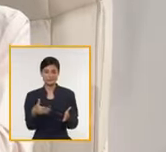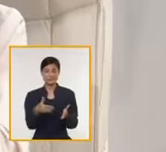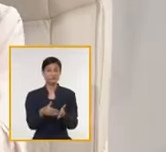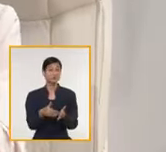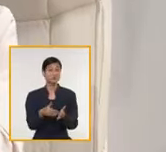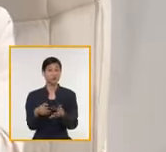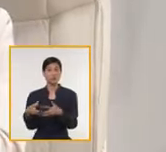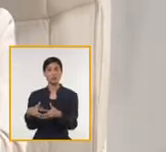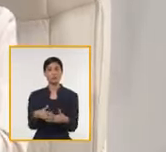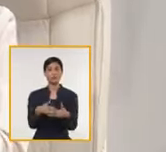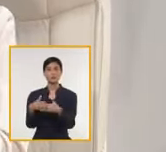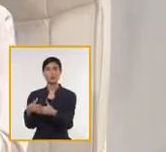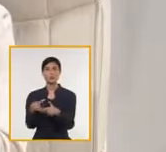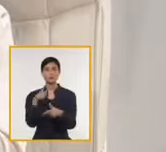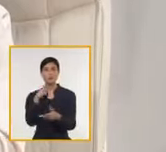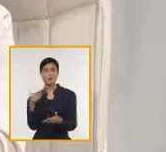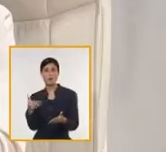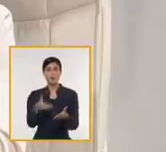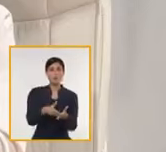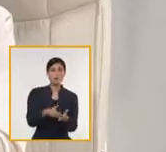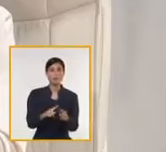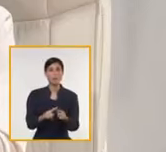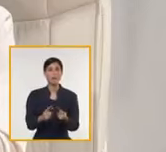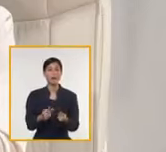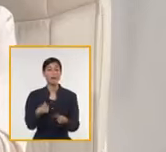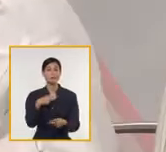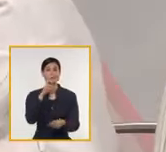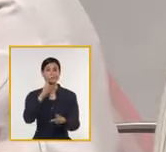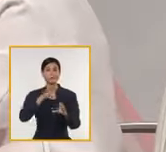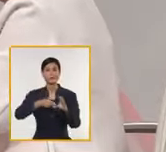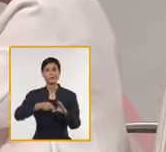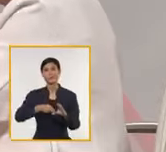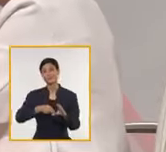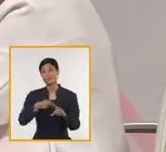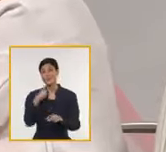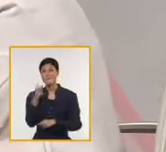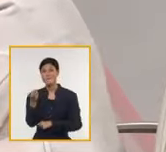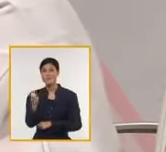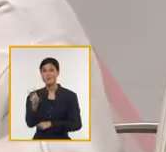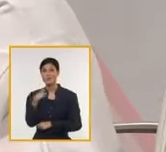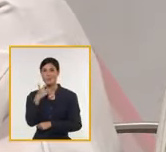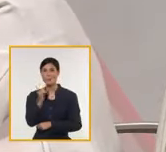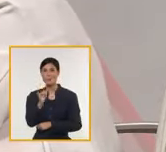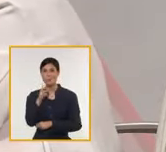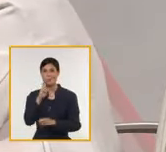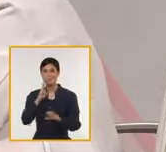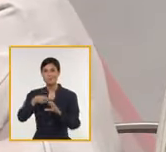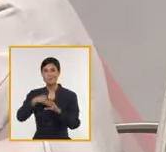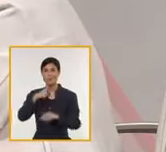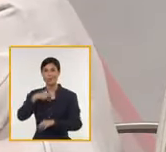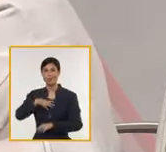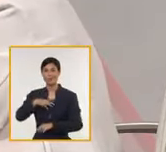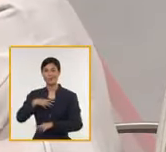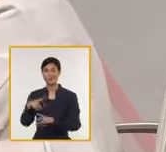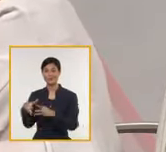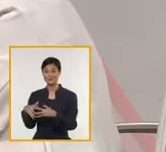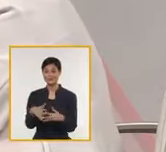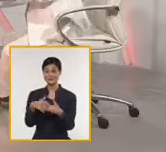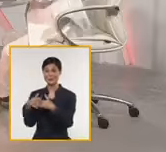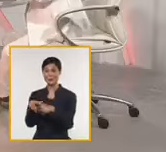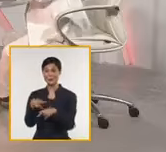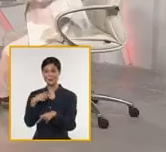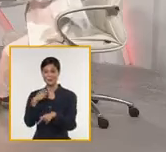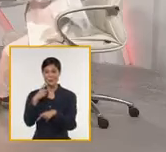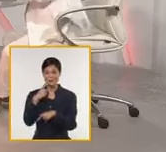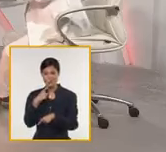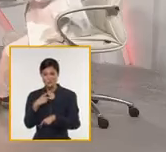naturales. Ocurre lo mismo ahora en Venezuela, es innegable. Las mayores reservas de petróleo del mundo, pero